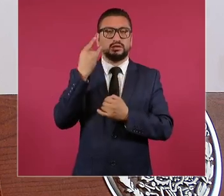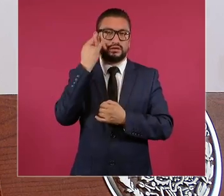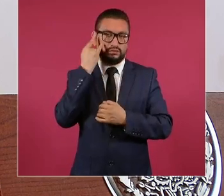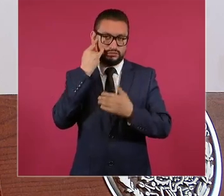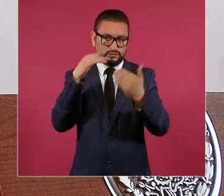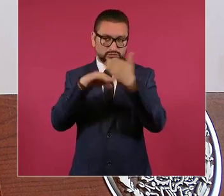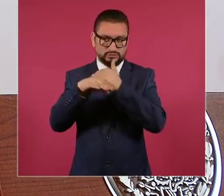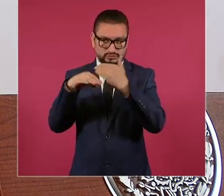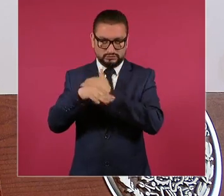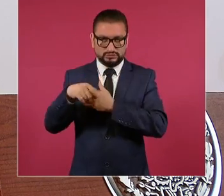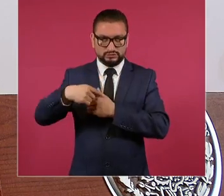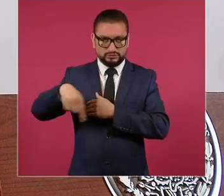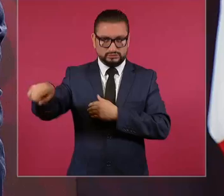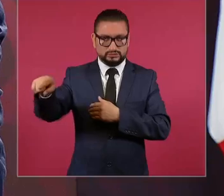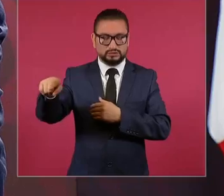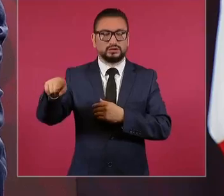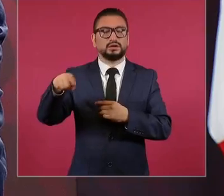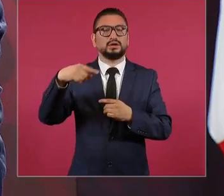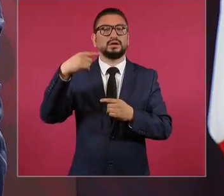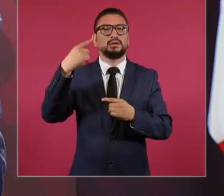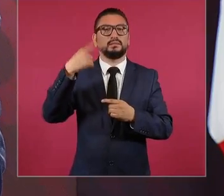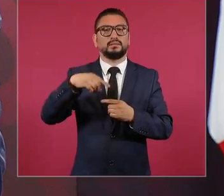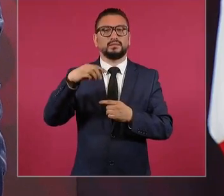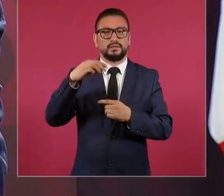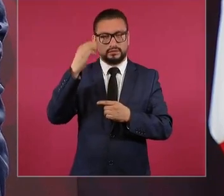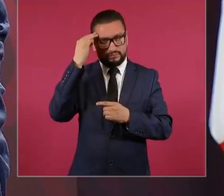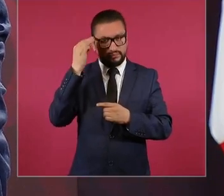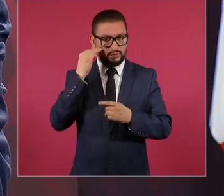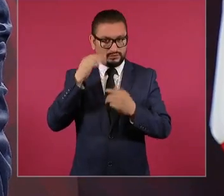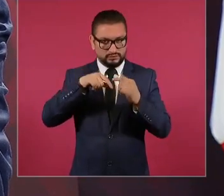a Mérida.